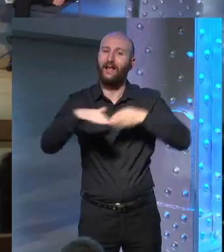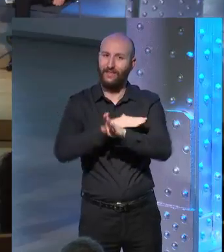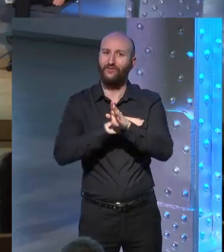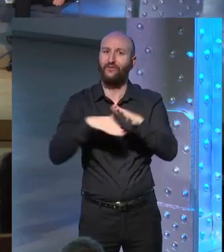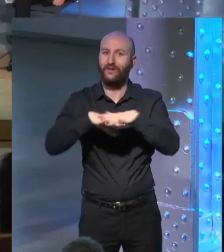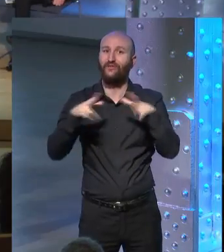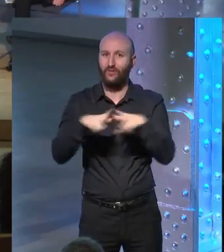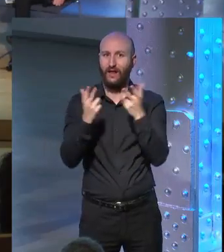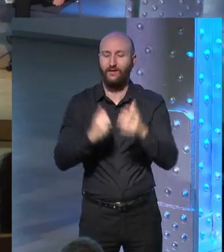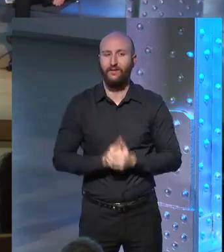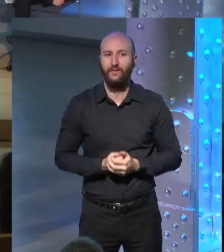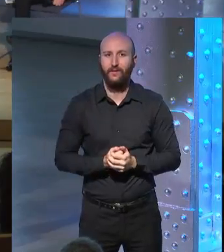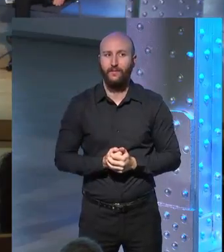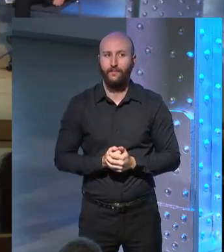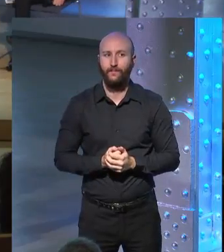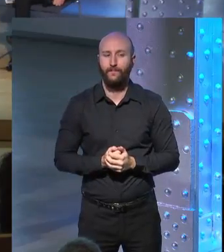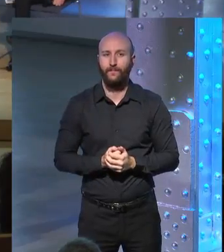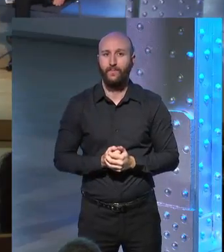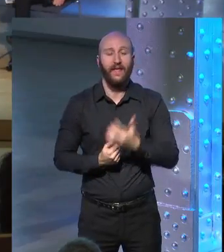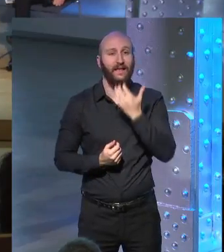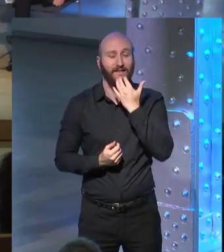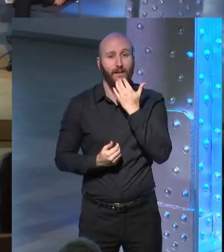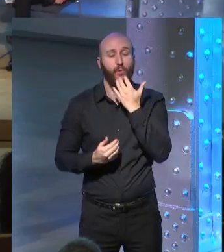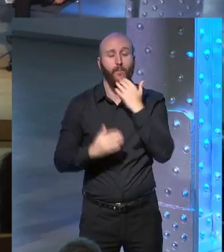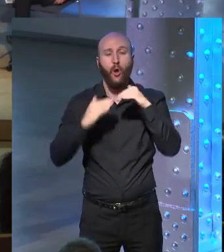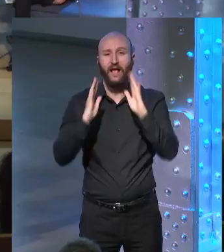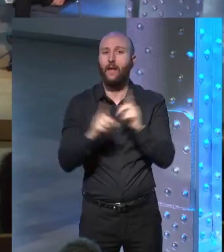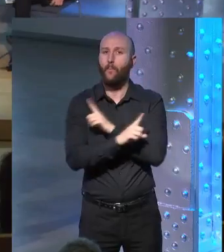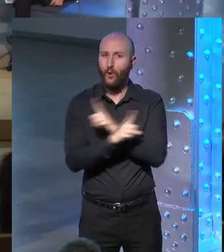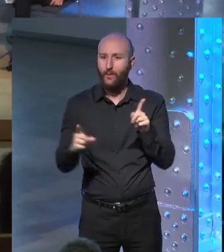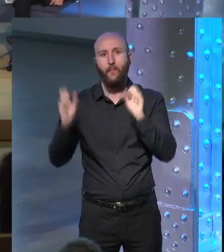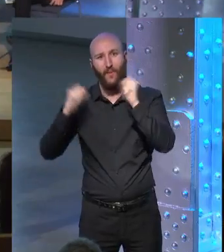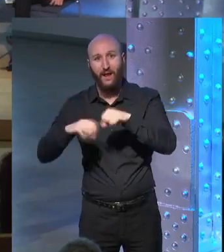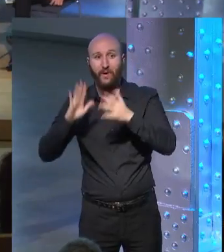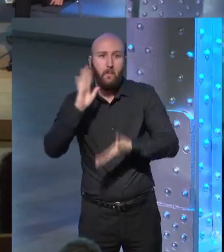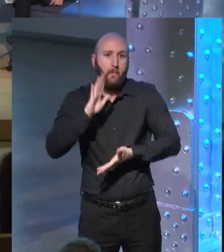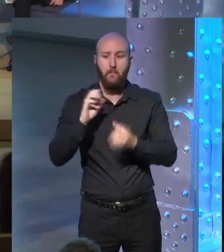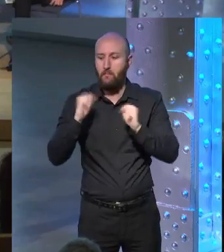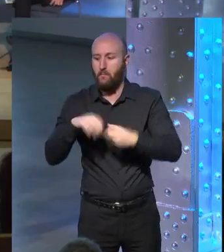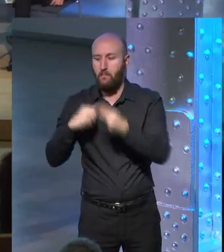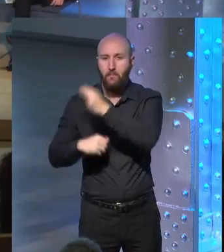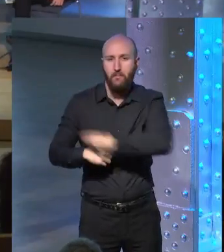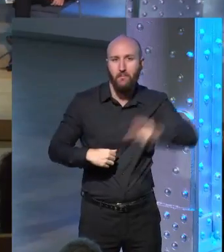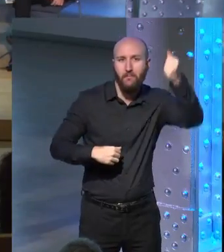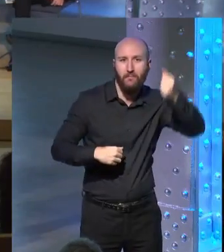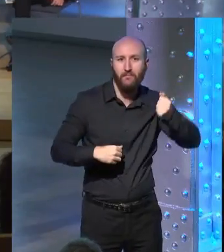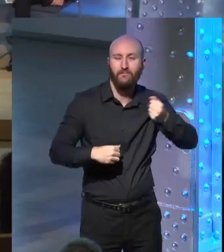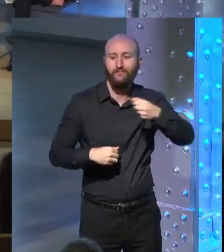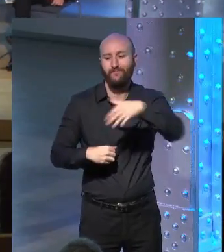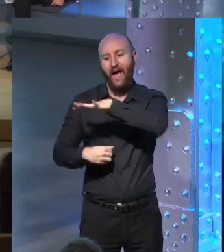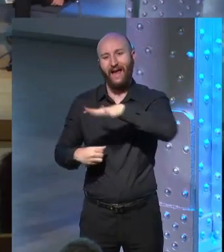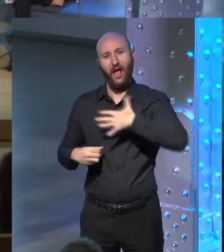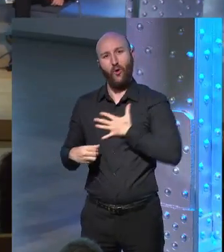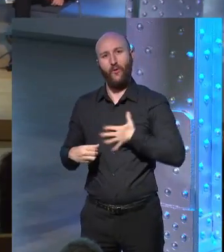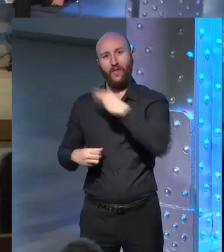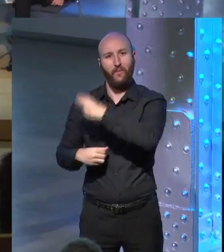No, se lo voy a prohibir. Si se lo prohíbes, en casa no lo hacen, pero se van a otro sitio, salen de ese área de confort